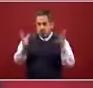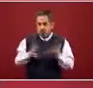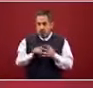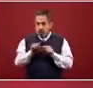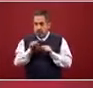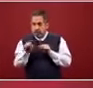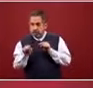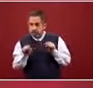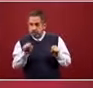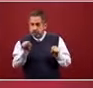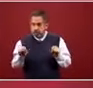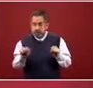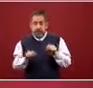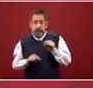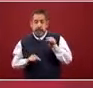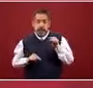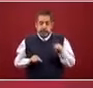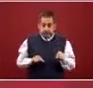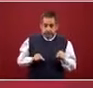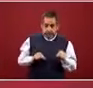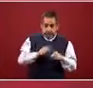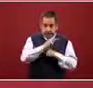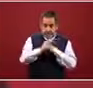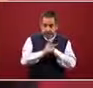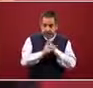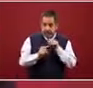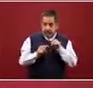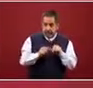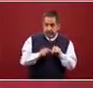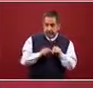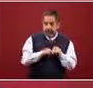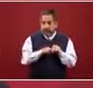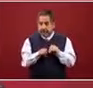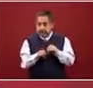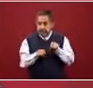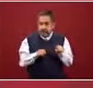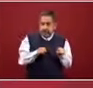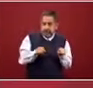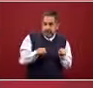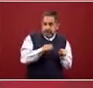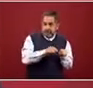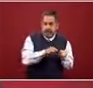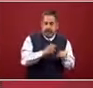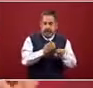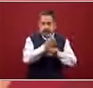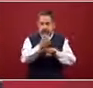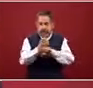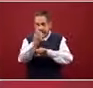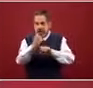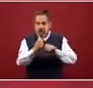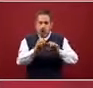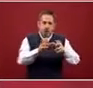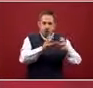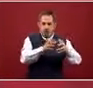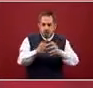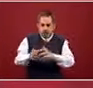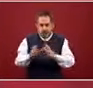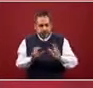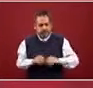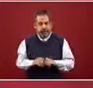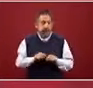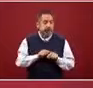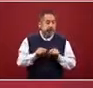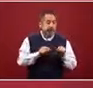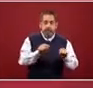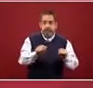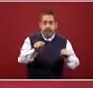también al interior de cada país, de cada estado nacional, en distintas subregiones o provincias o estados, en nuestro caso.